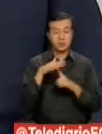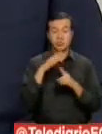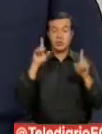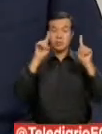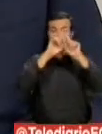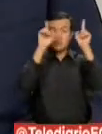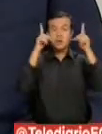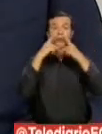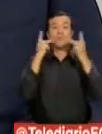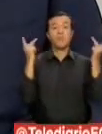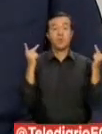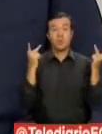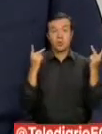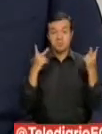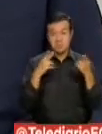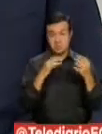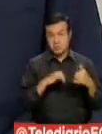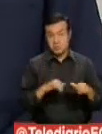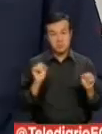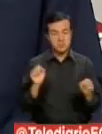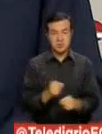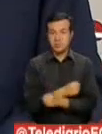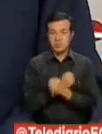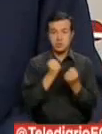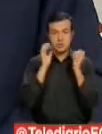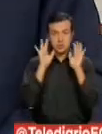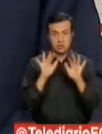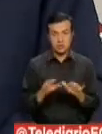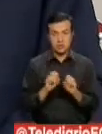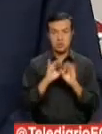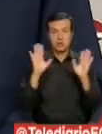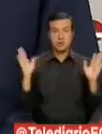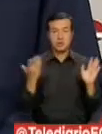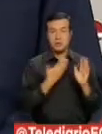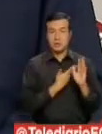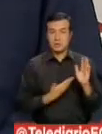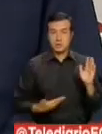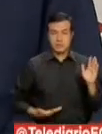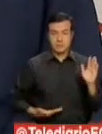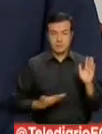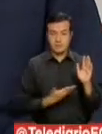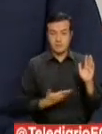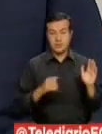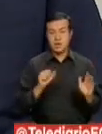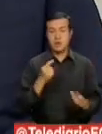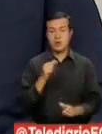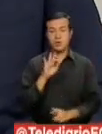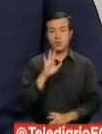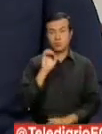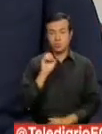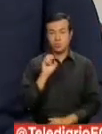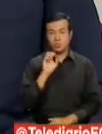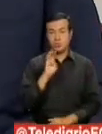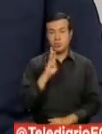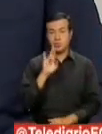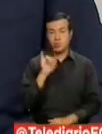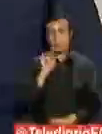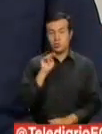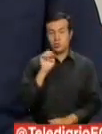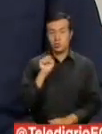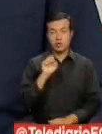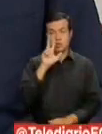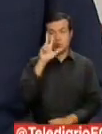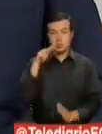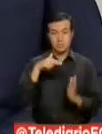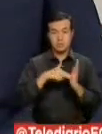empresas públicas es insostenible, según el secretario general de la Presidencia, José Augusto Briones. Al menos